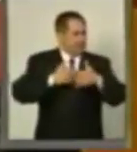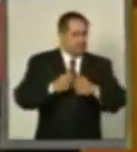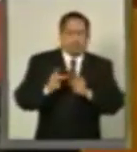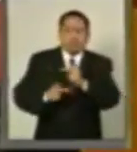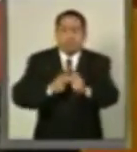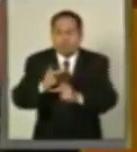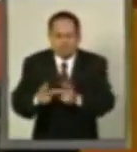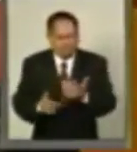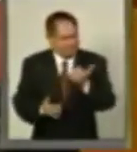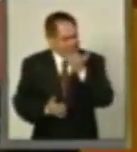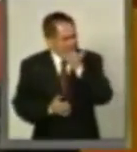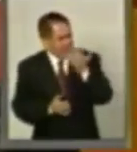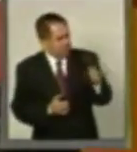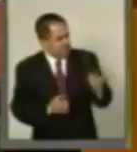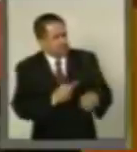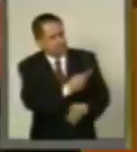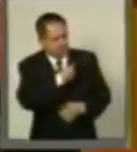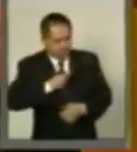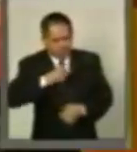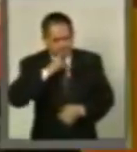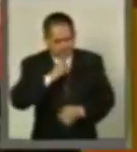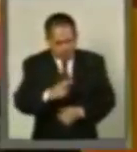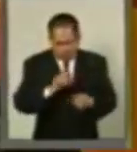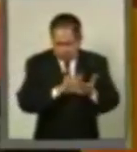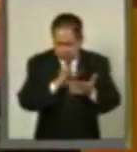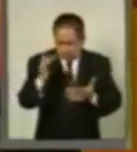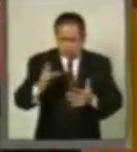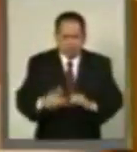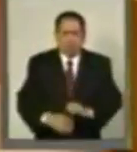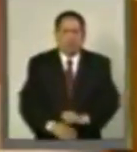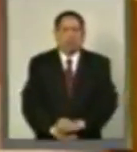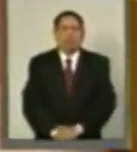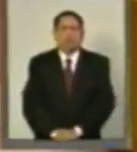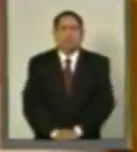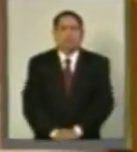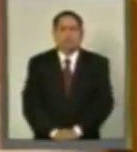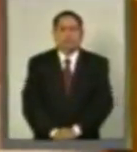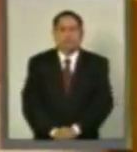inmobiliarias? Por sus respuestas, muchas gracias.